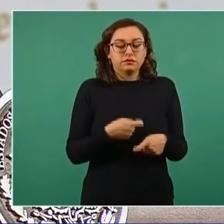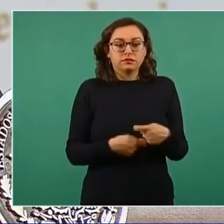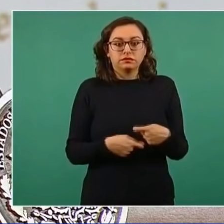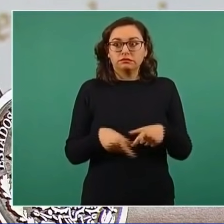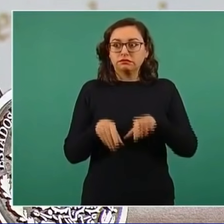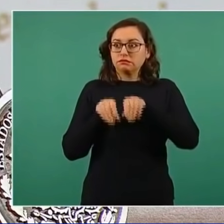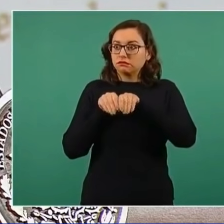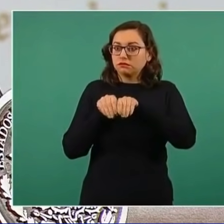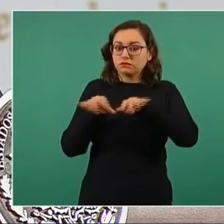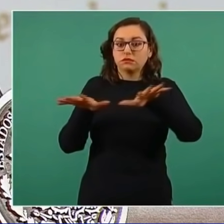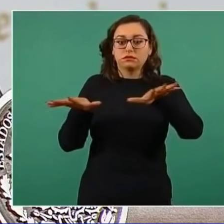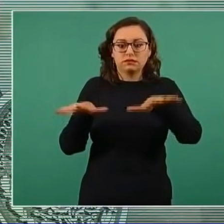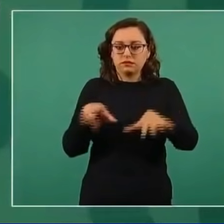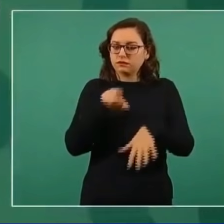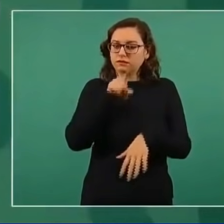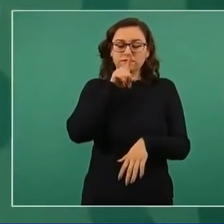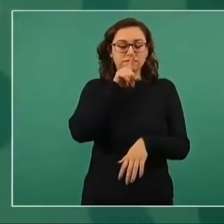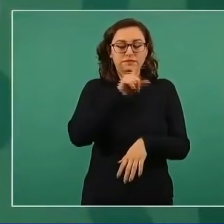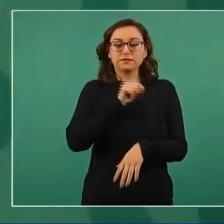la negociación,